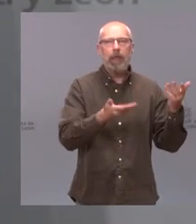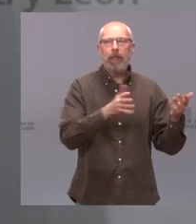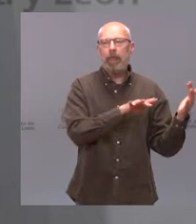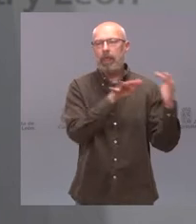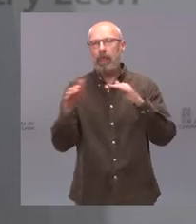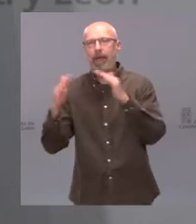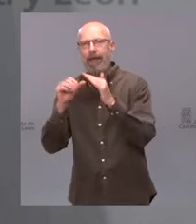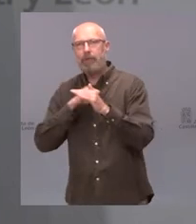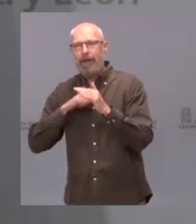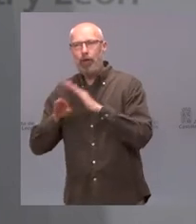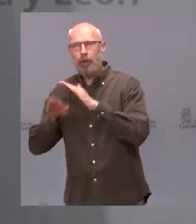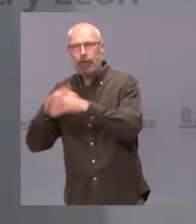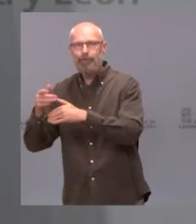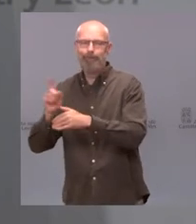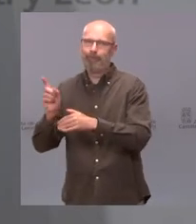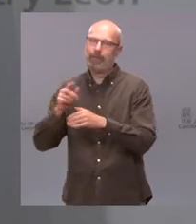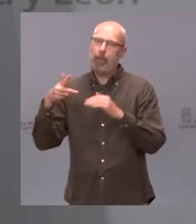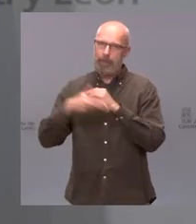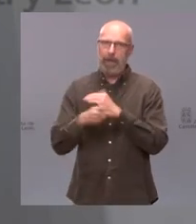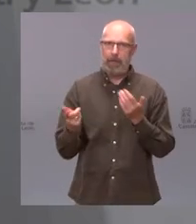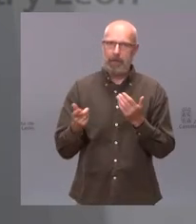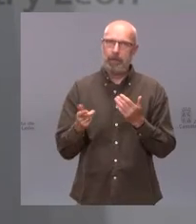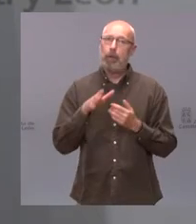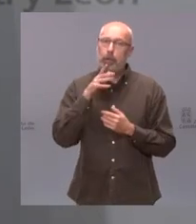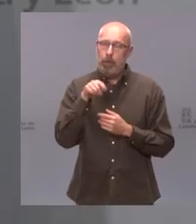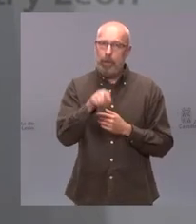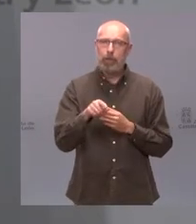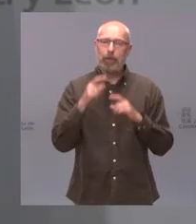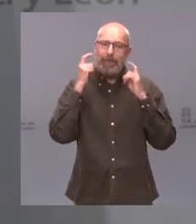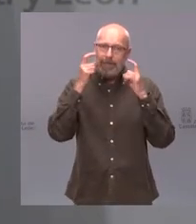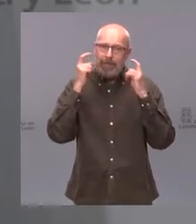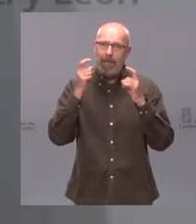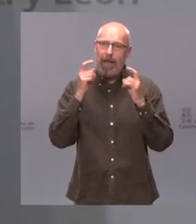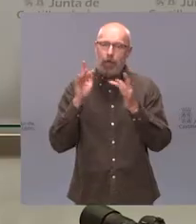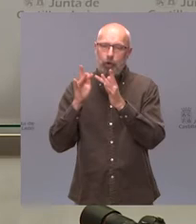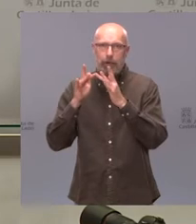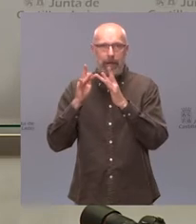intentar evitar aquellos contactos que entendemos son de mayor riesgo epidemiológico.